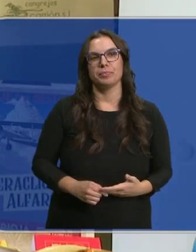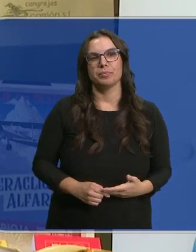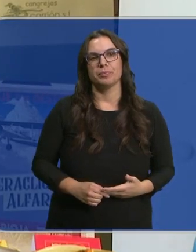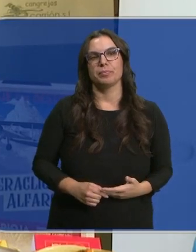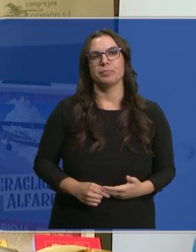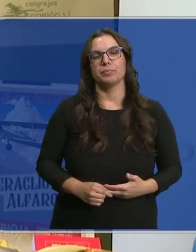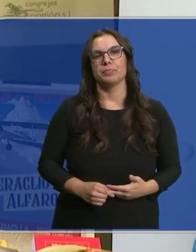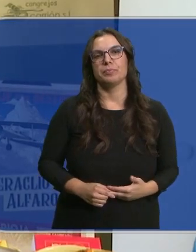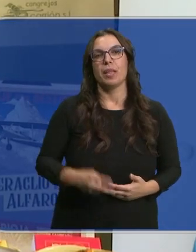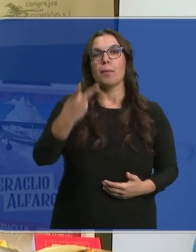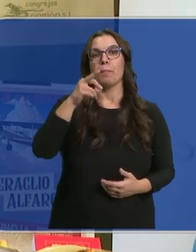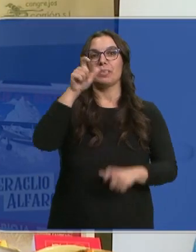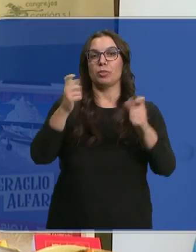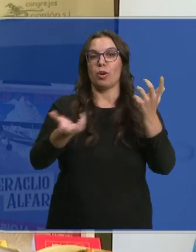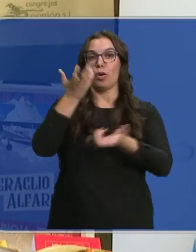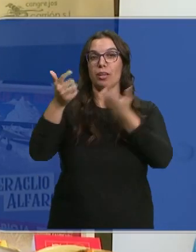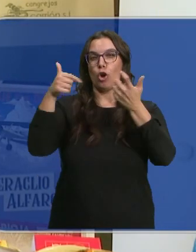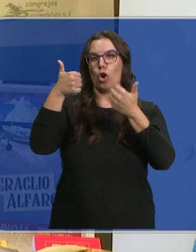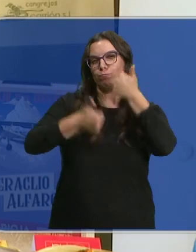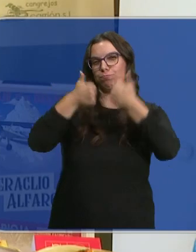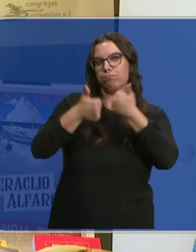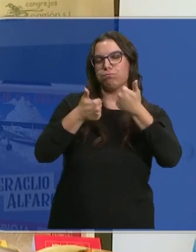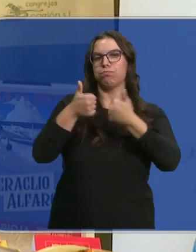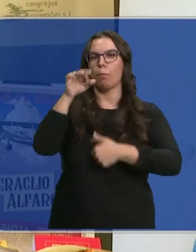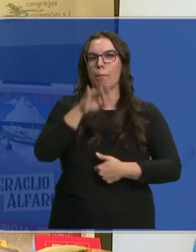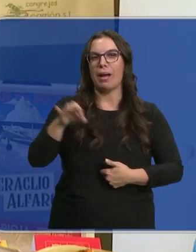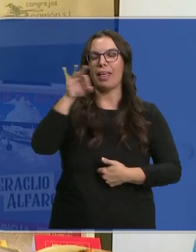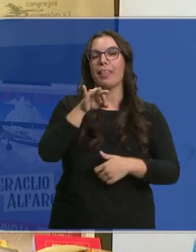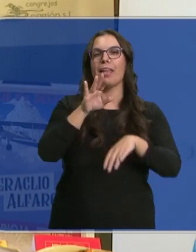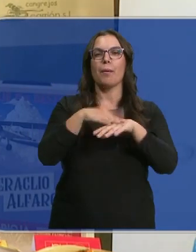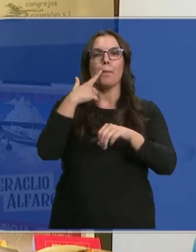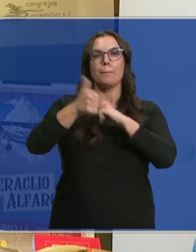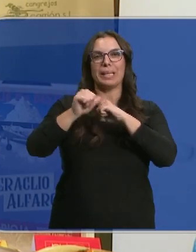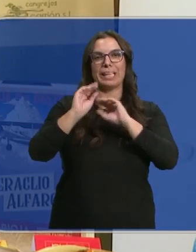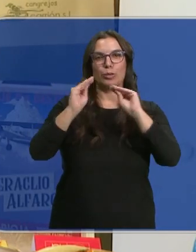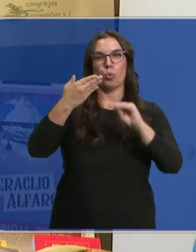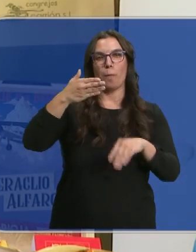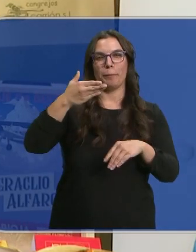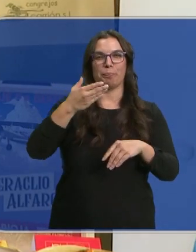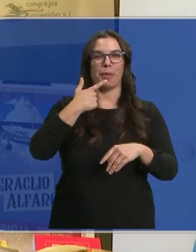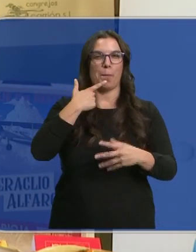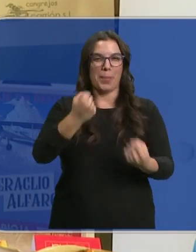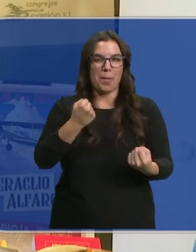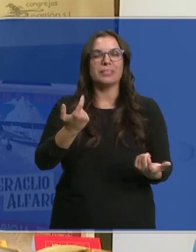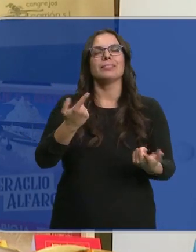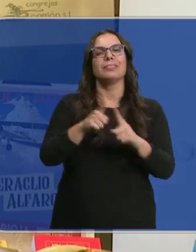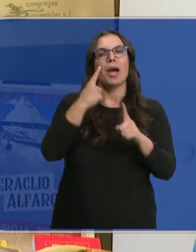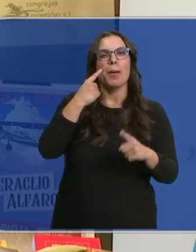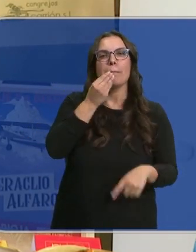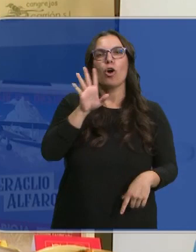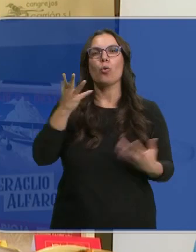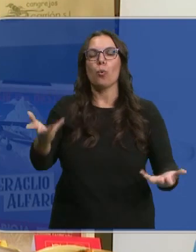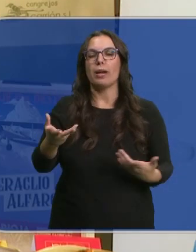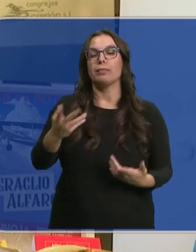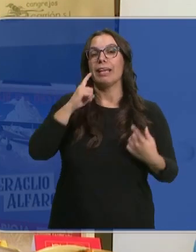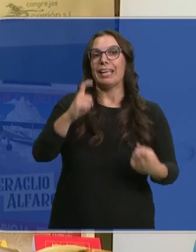Una veintena de cocineros lucha hoy en Palencia por demostrar que sus patatas bravas son las mejores. Bajo la mirada crítica del jurado intentan sorprender con